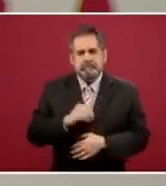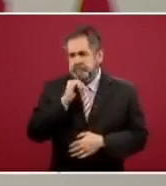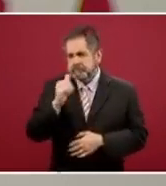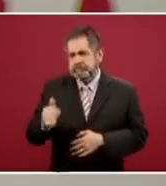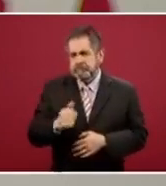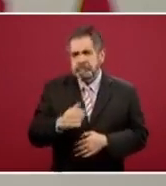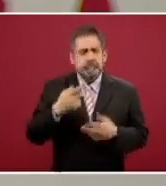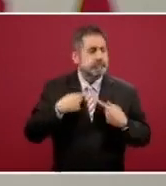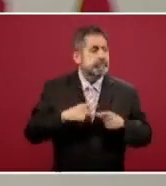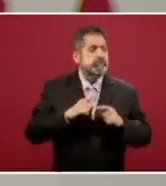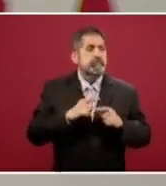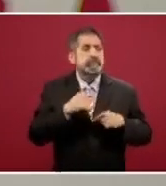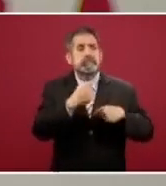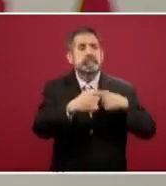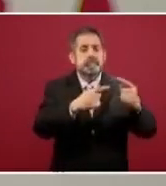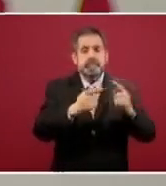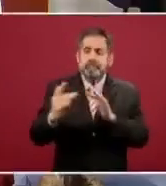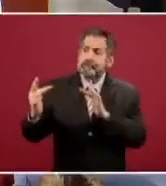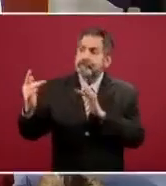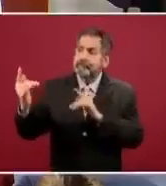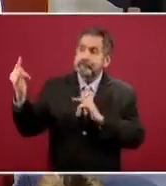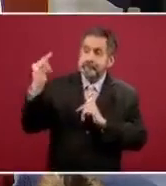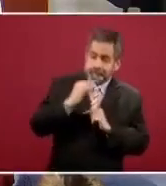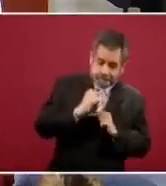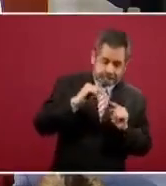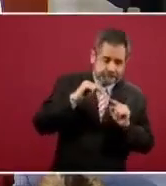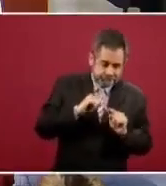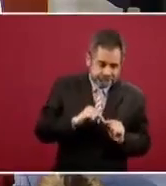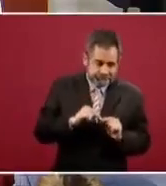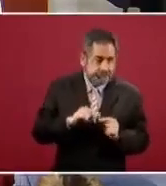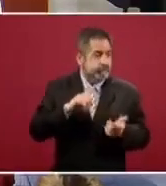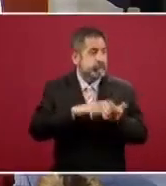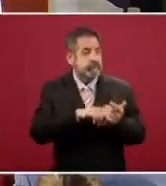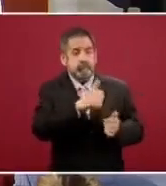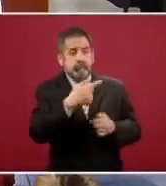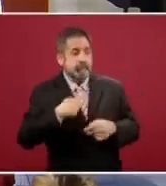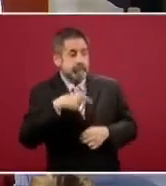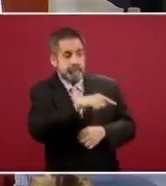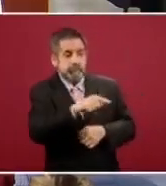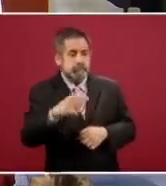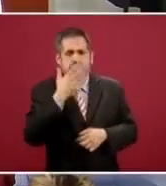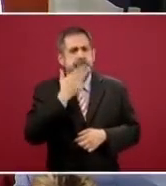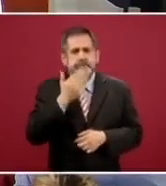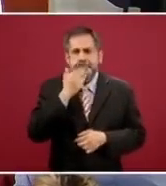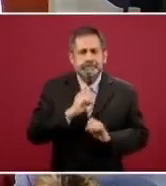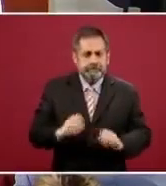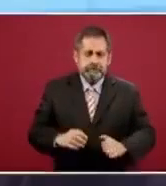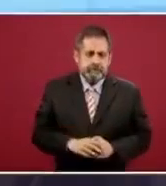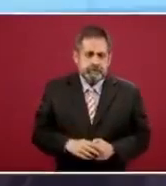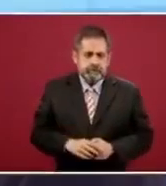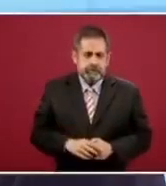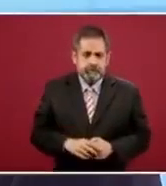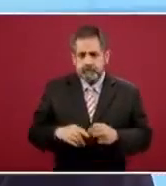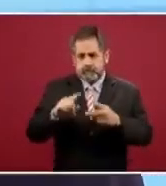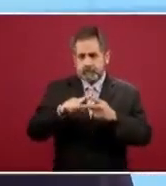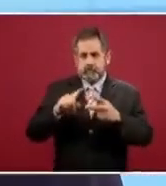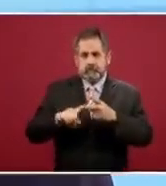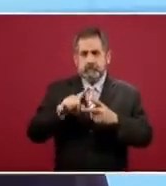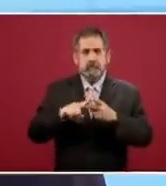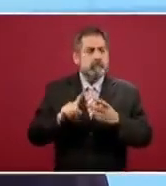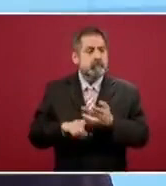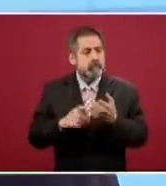circulantes fuera de los casos documentados. Y los 2 últimos métodos son vigilar la ocurrencia de